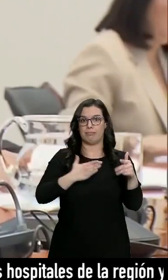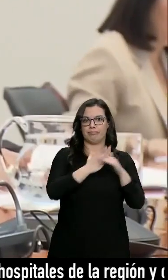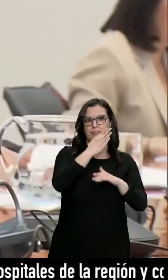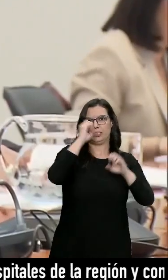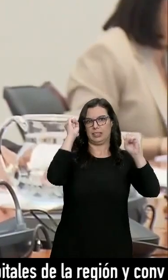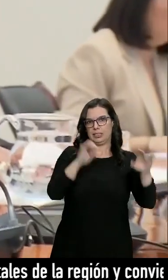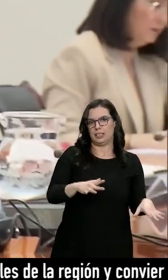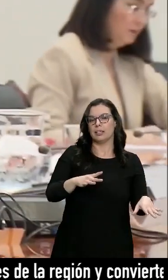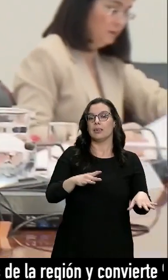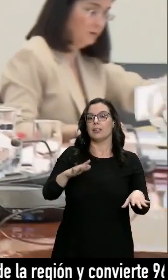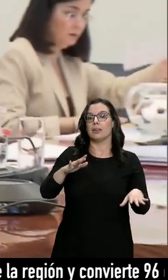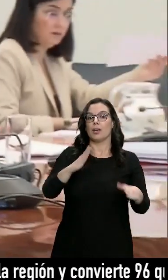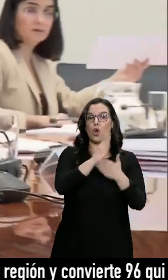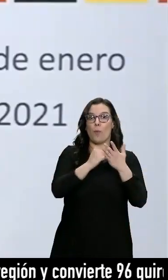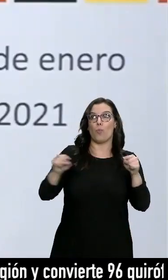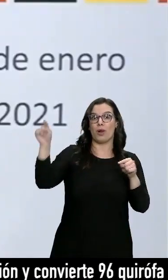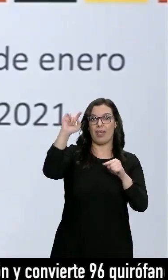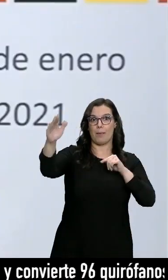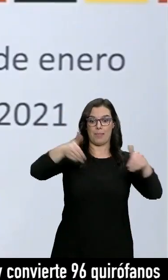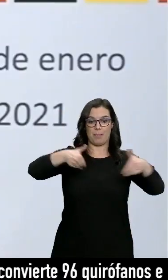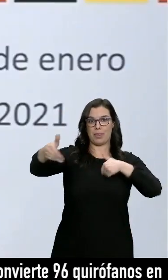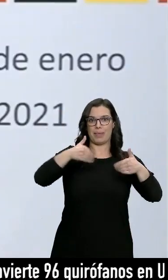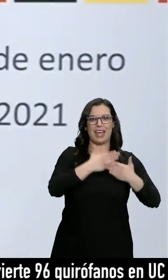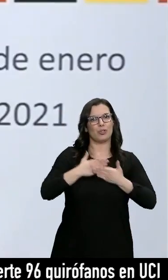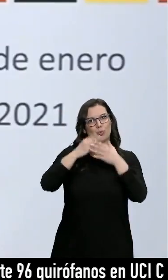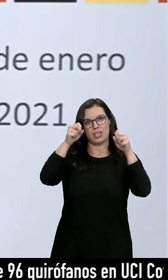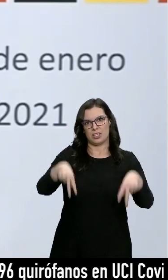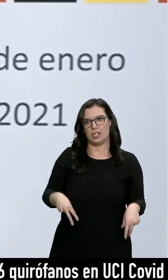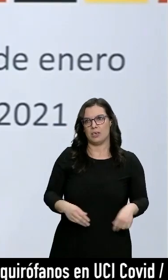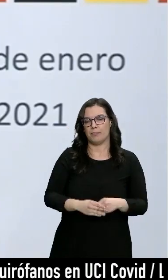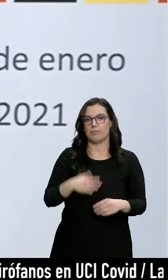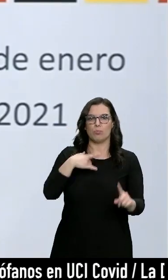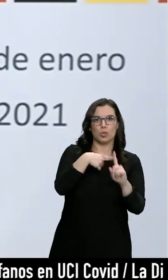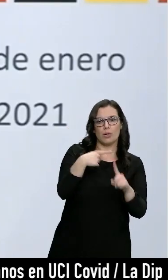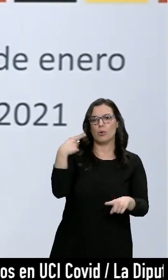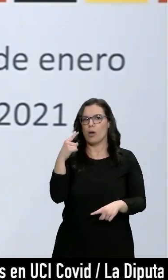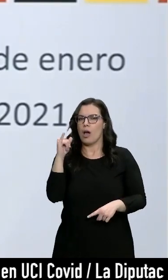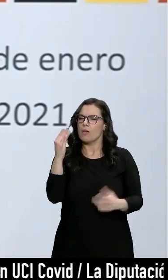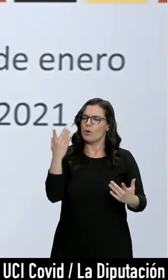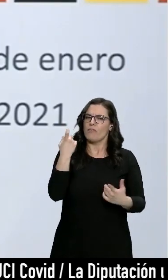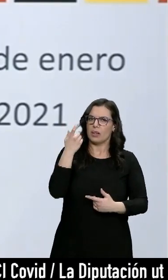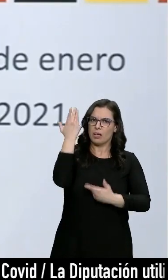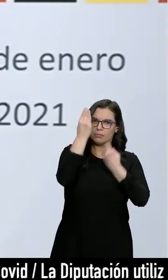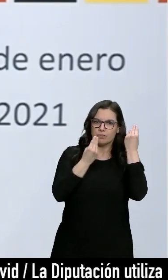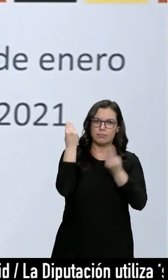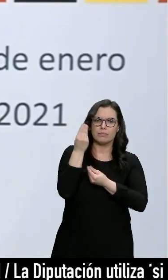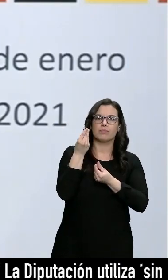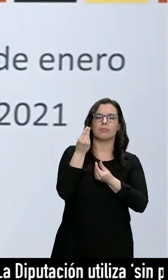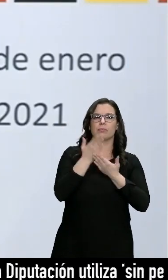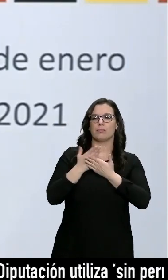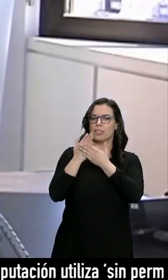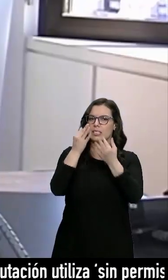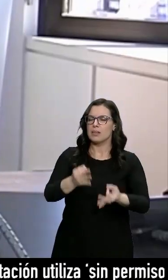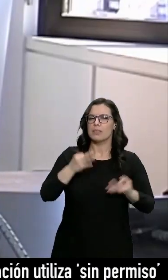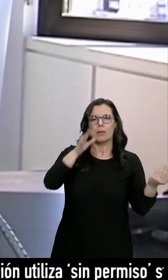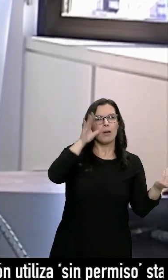como prometió, las demandas de las comunidades. Esto puede también tener sus pros y sus contras, lo vamos a valorar en este ejercicio de escucha permanente